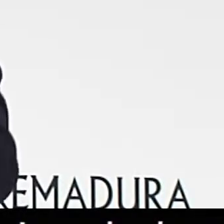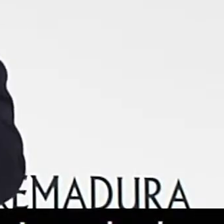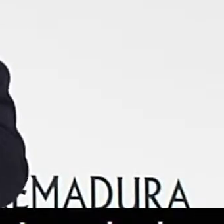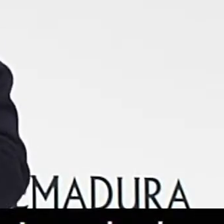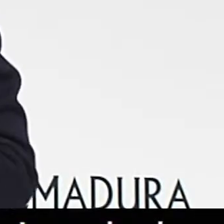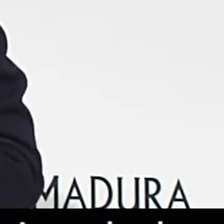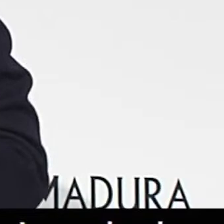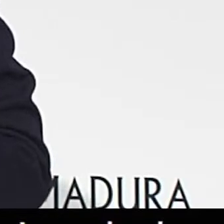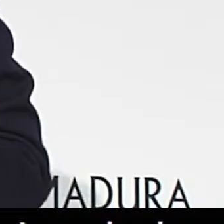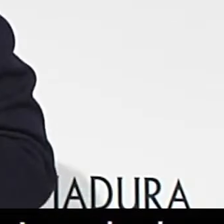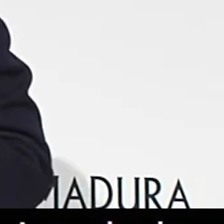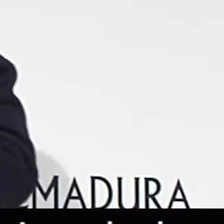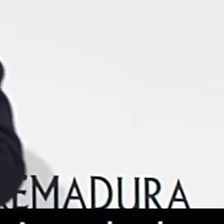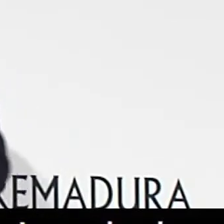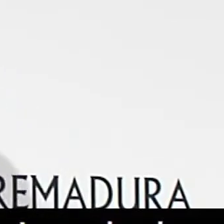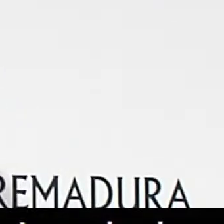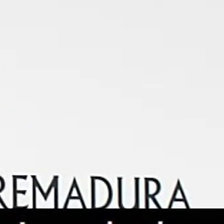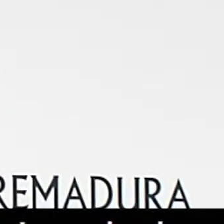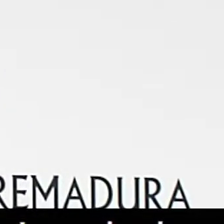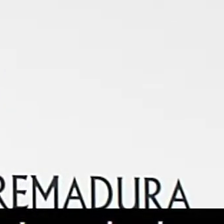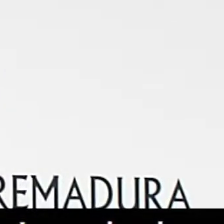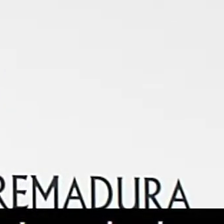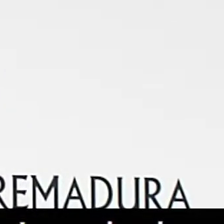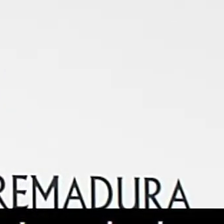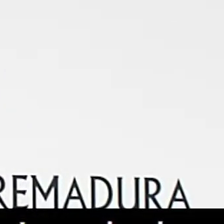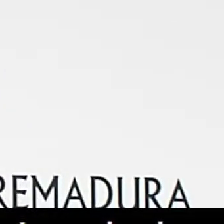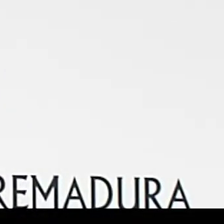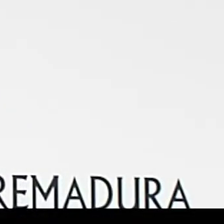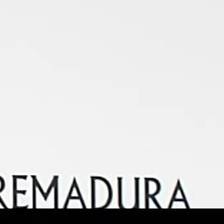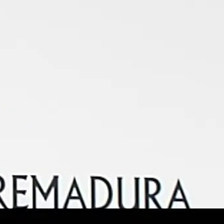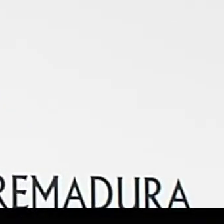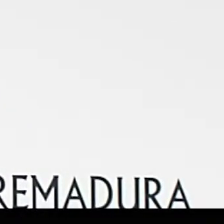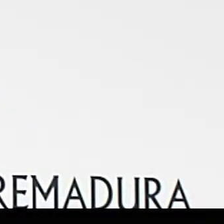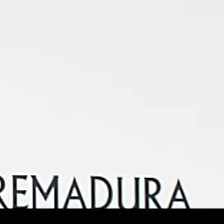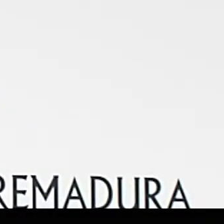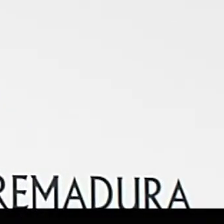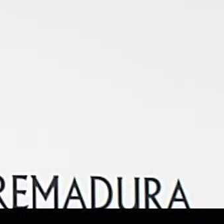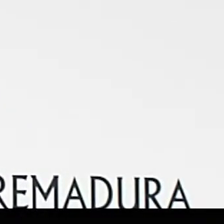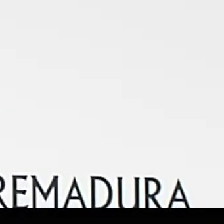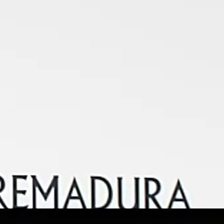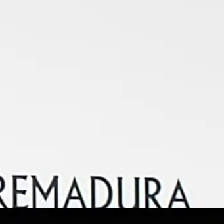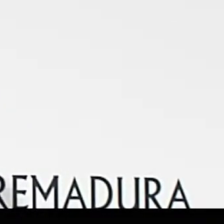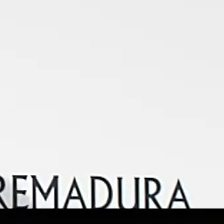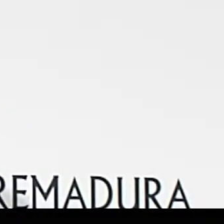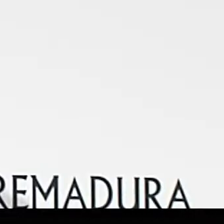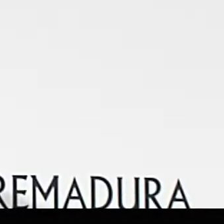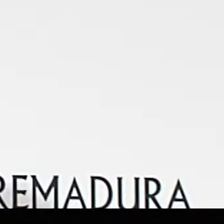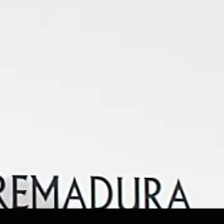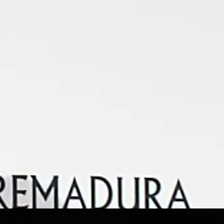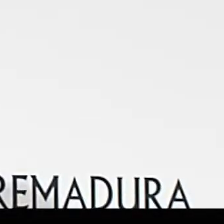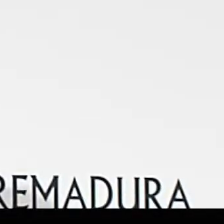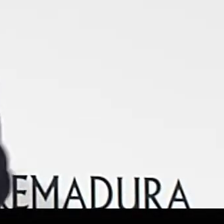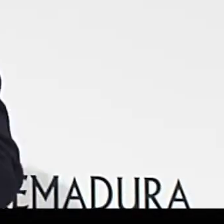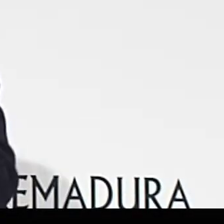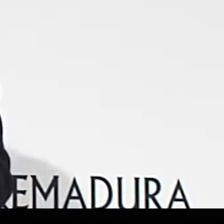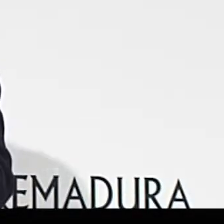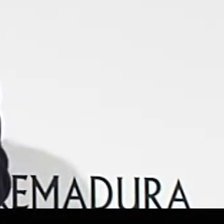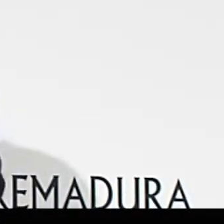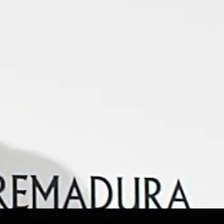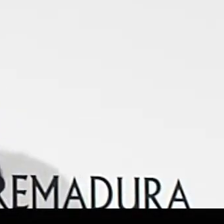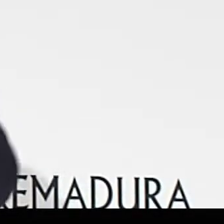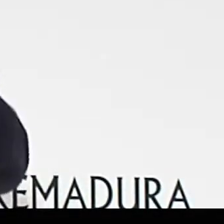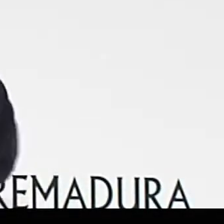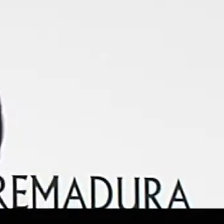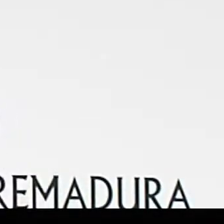por el encarecimiento del precio de los carburantes en este año 2022. Concretamente, la ayuda